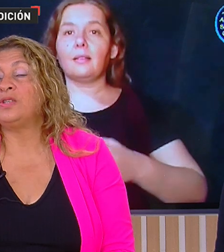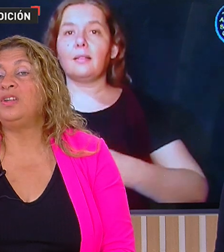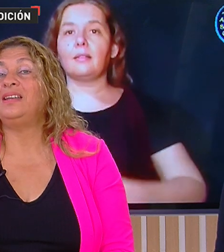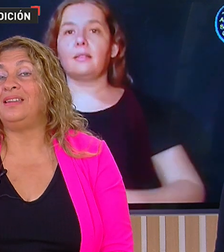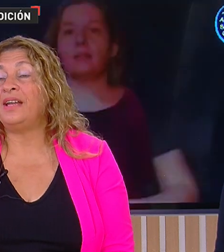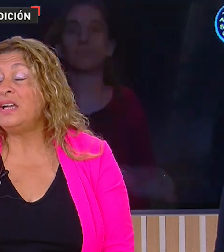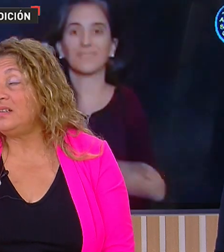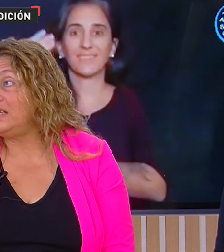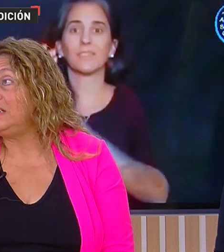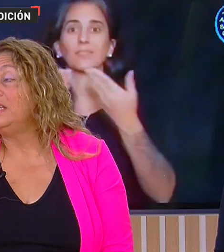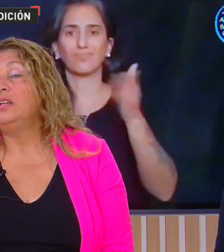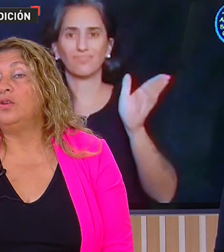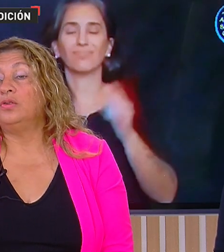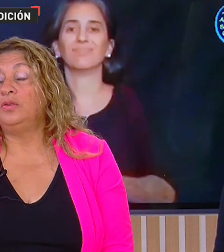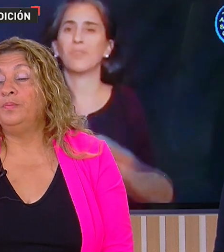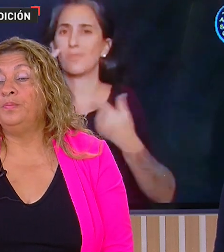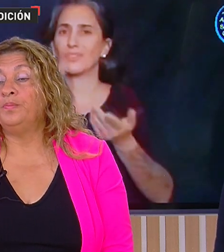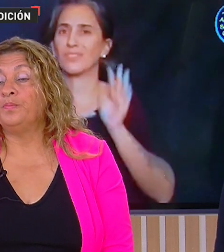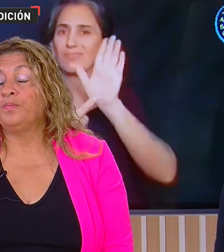general, o personas que trabajan